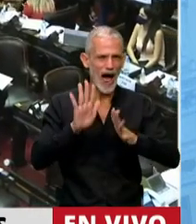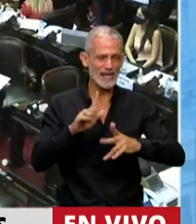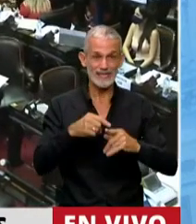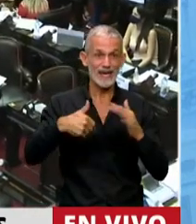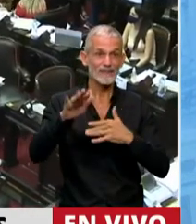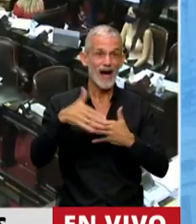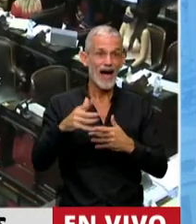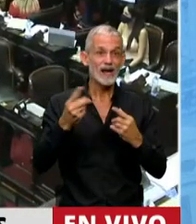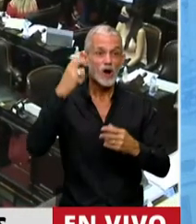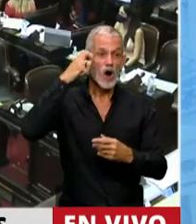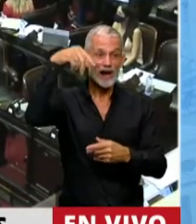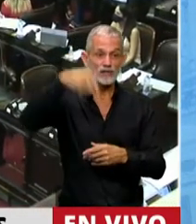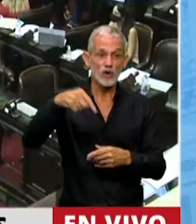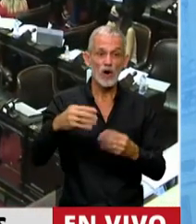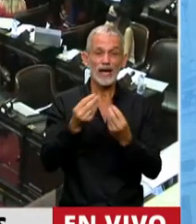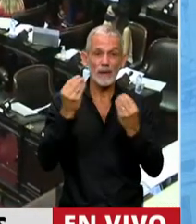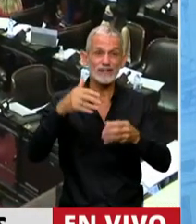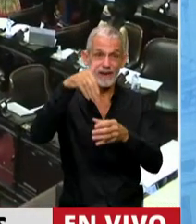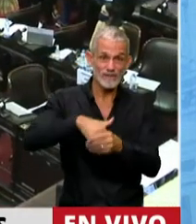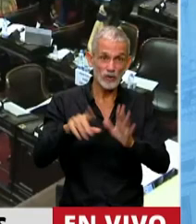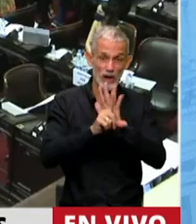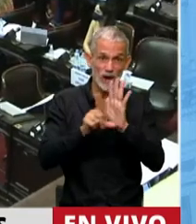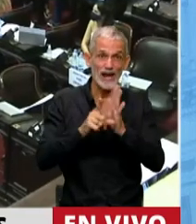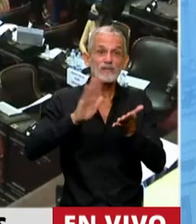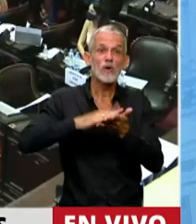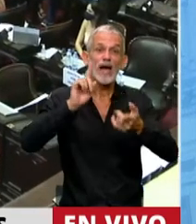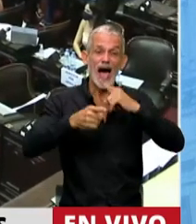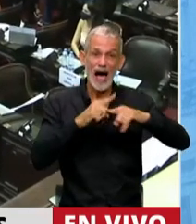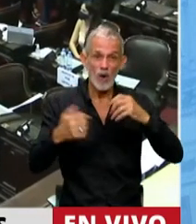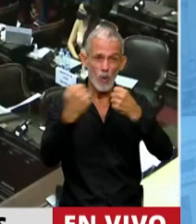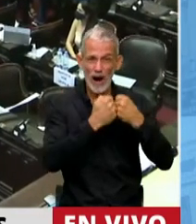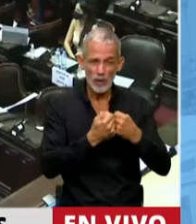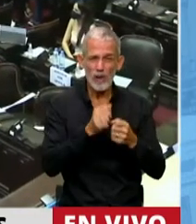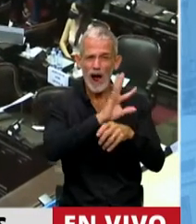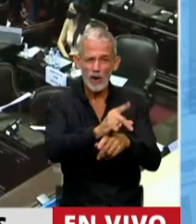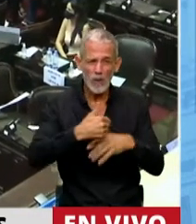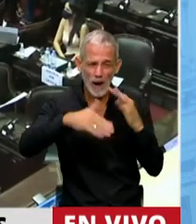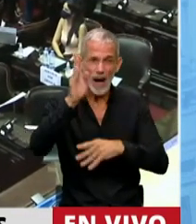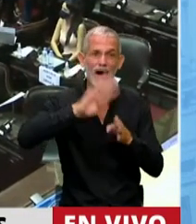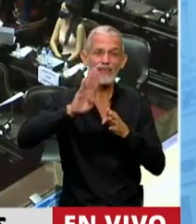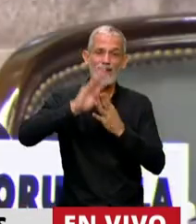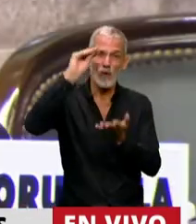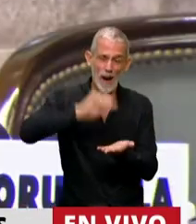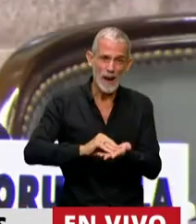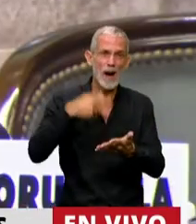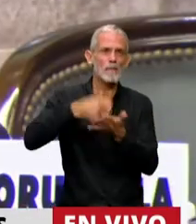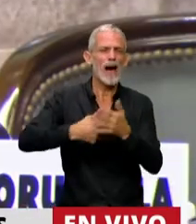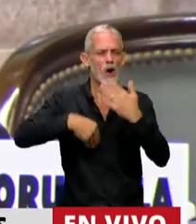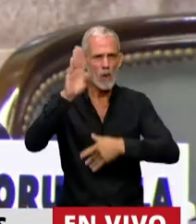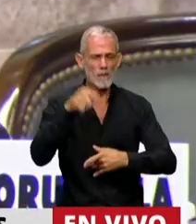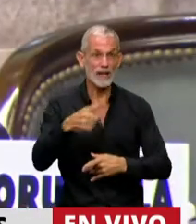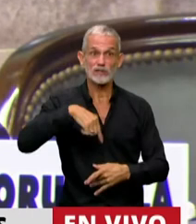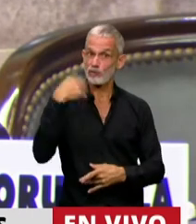que va a hacer el Congreso hoy es votar una ley de consenso para más saqueo, más endeudamiento, más pago de la